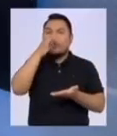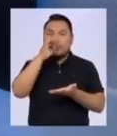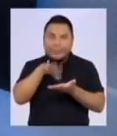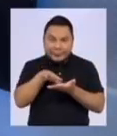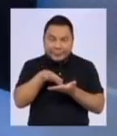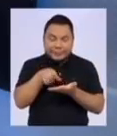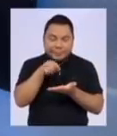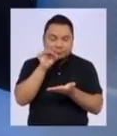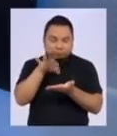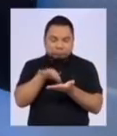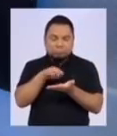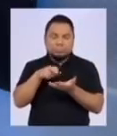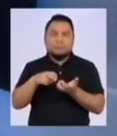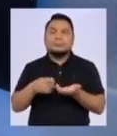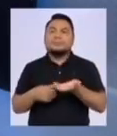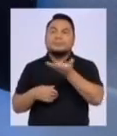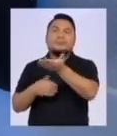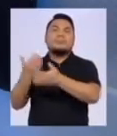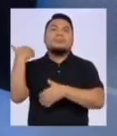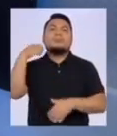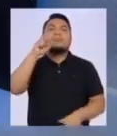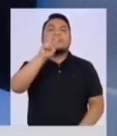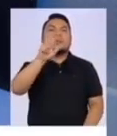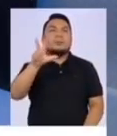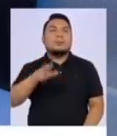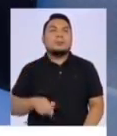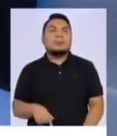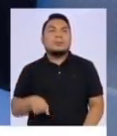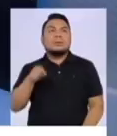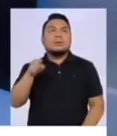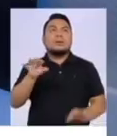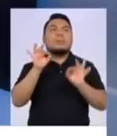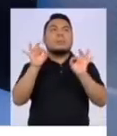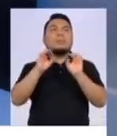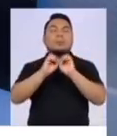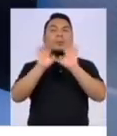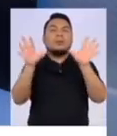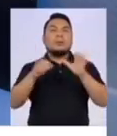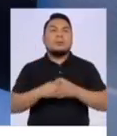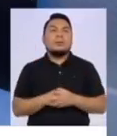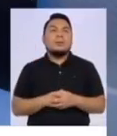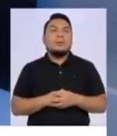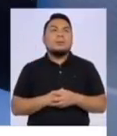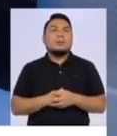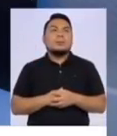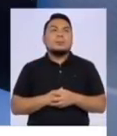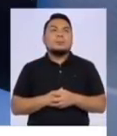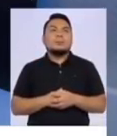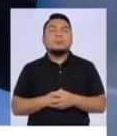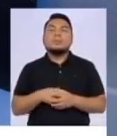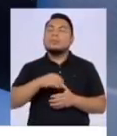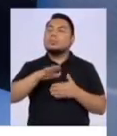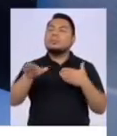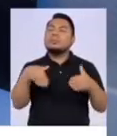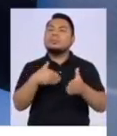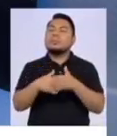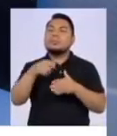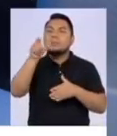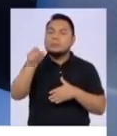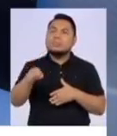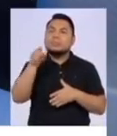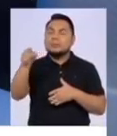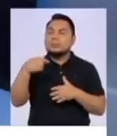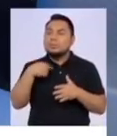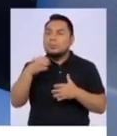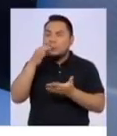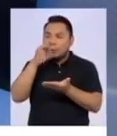hisopado el día 23. Y ese mismo día, yo leí mi lista de contacto de todas las personas con las que había tenido